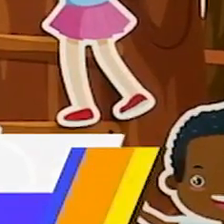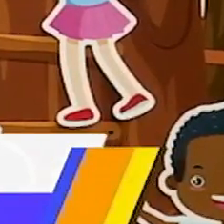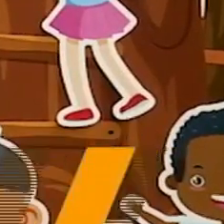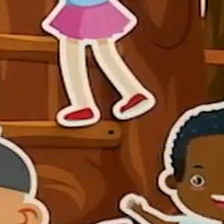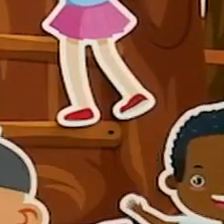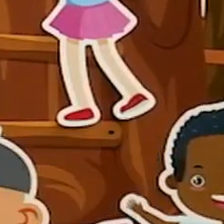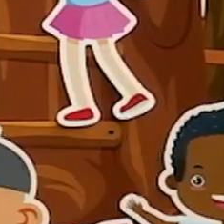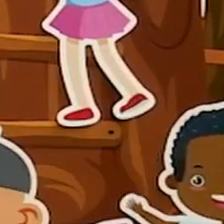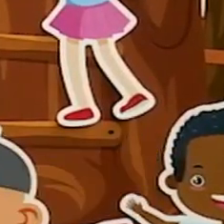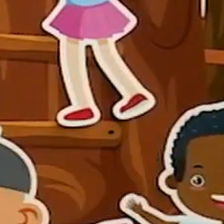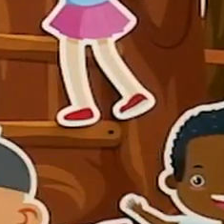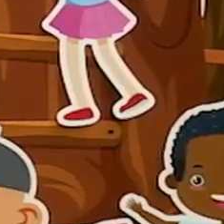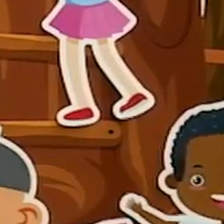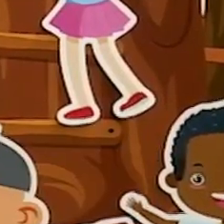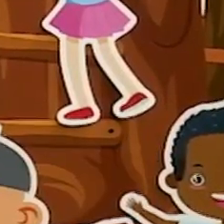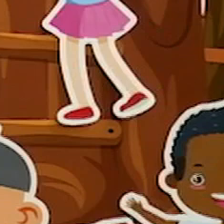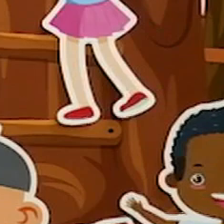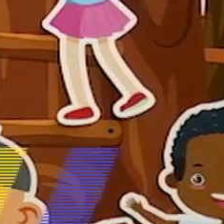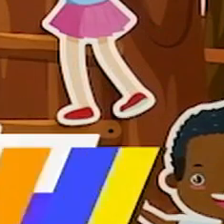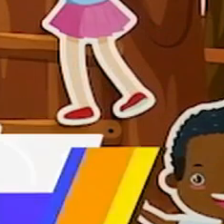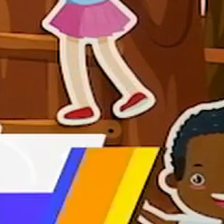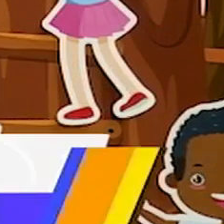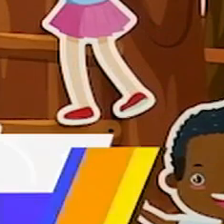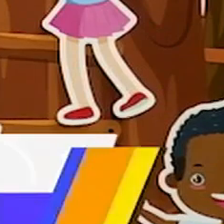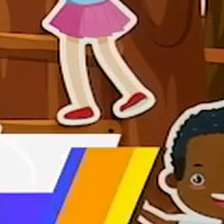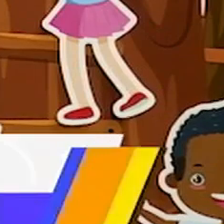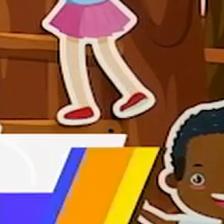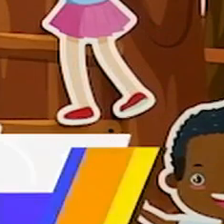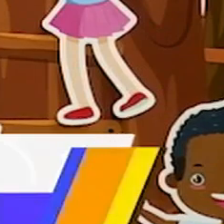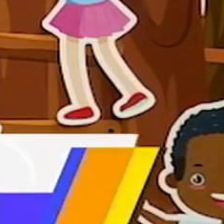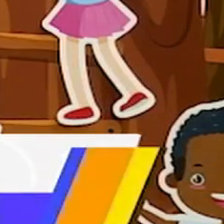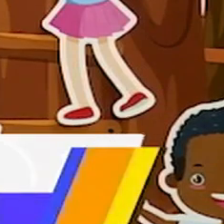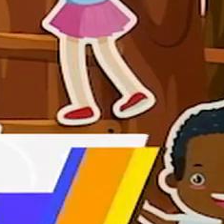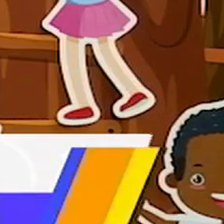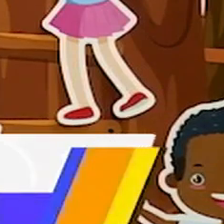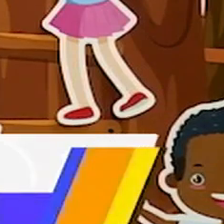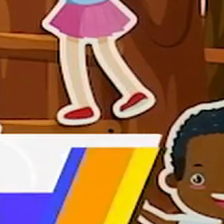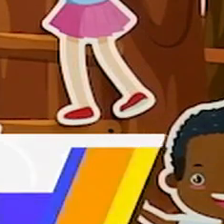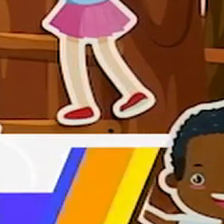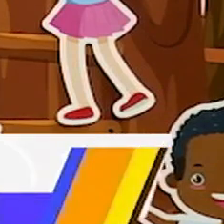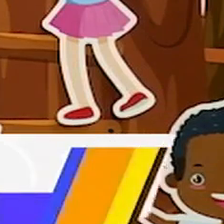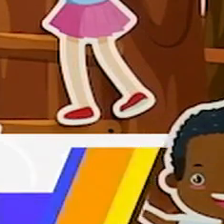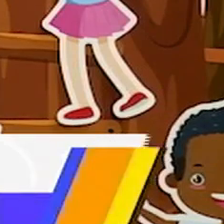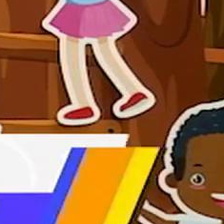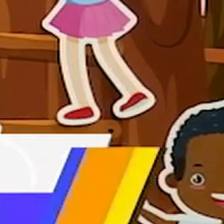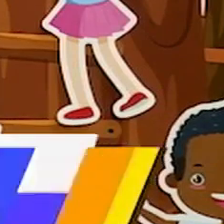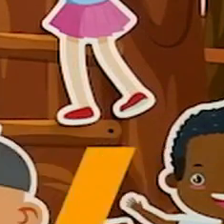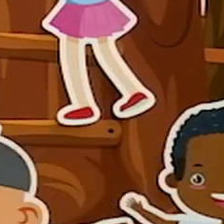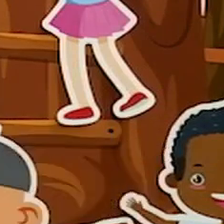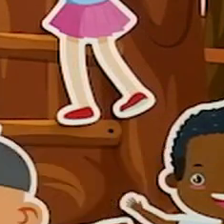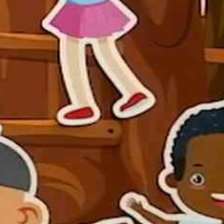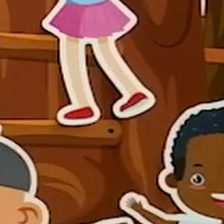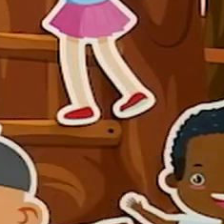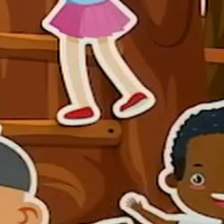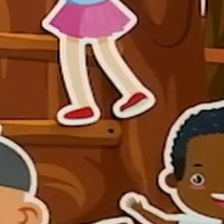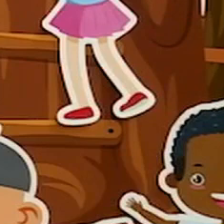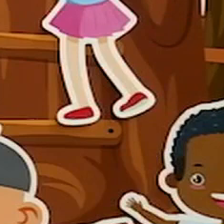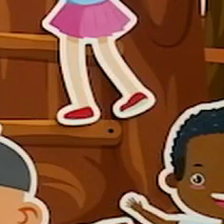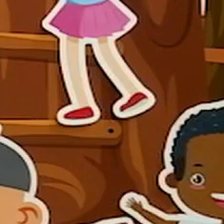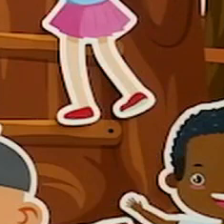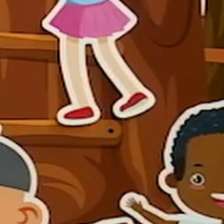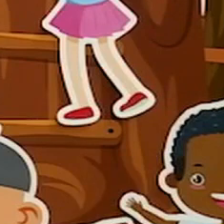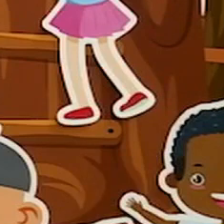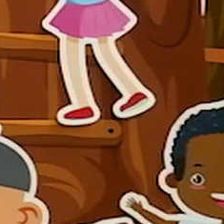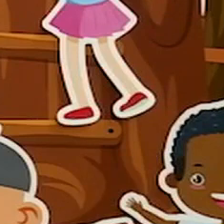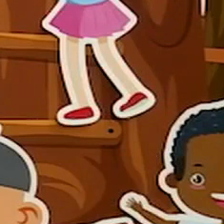esperamos en Aprendo en Casa para que disfrutemos de un programa más lleno de diversión y de aprendizaje y además se puedan conectar con nosotros a